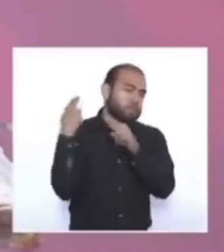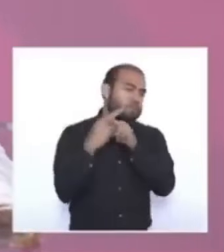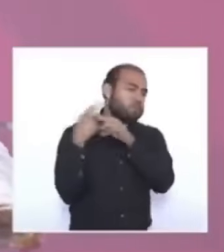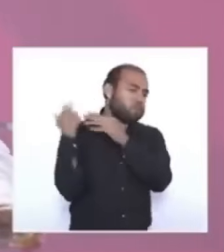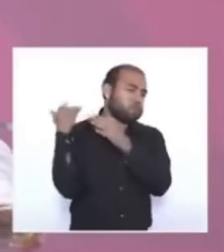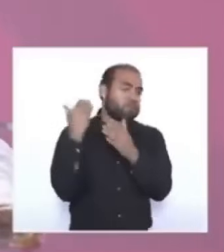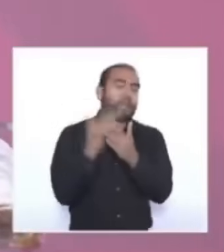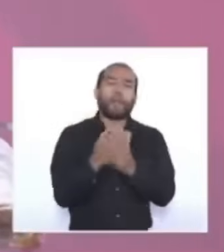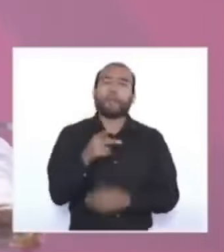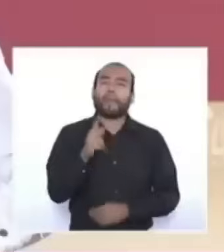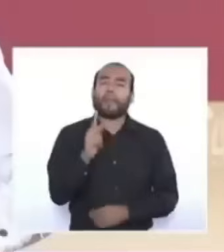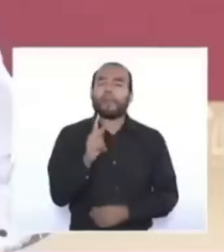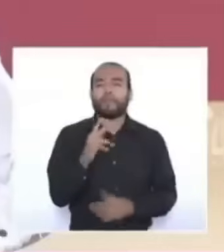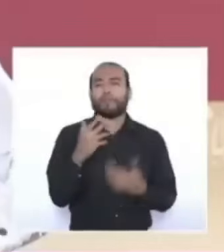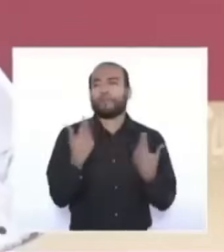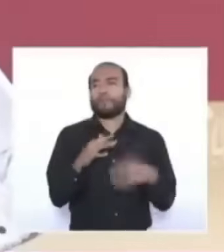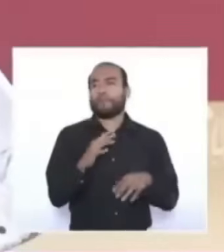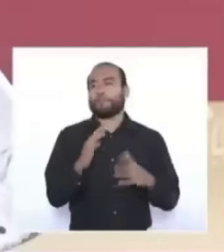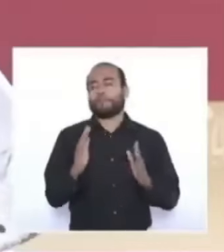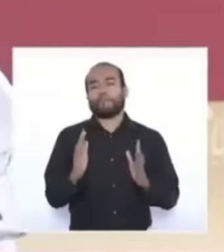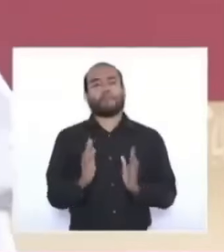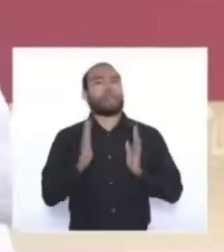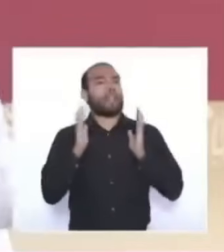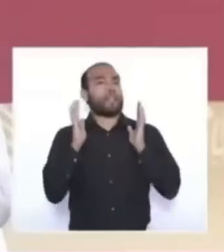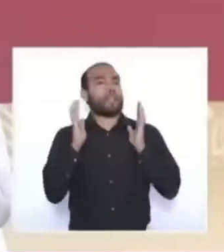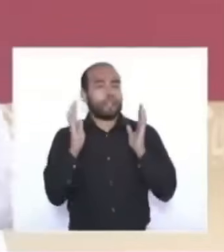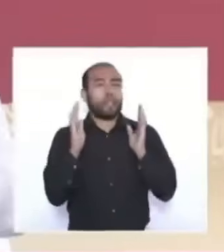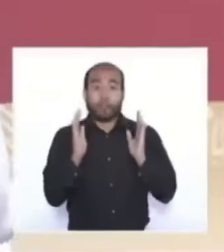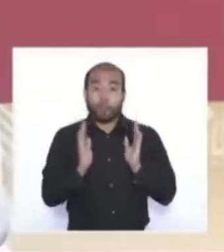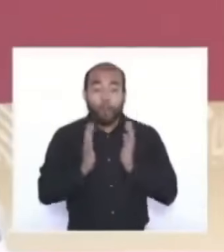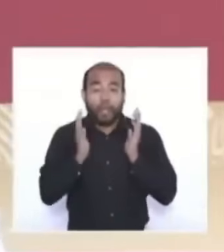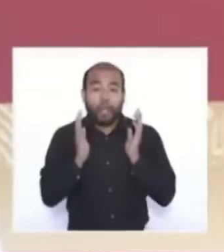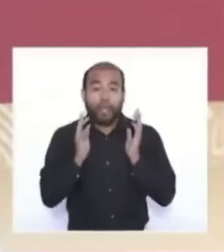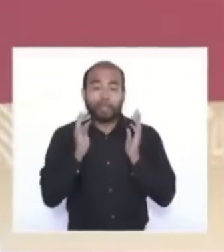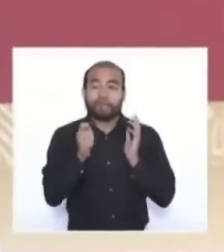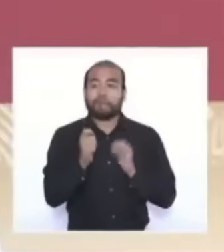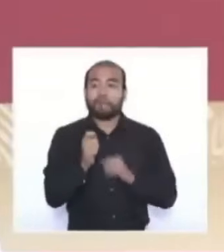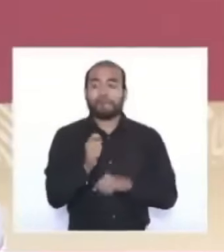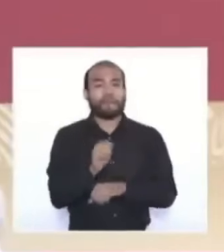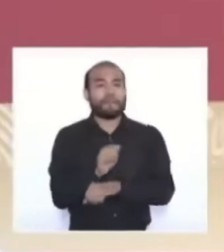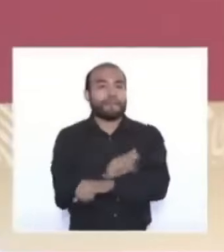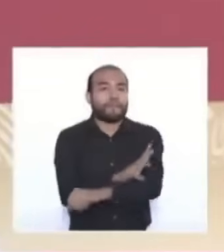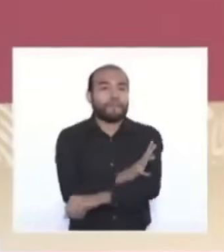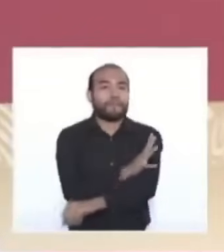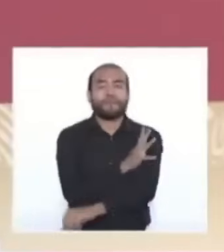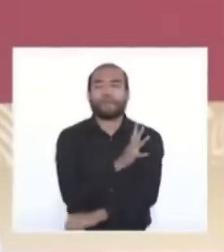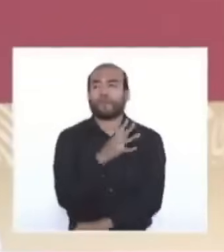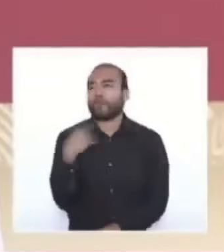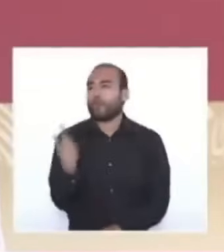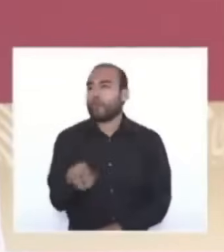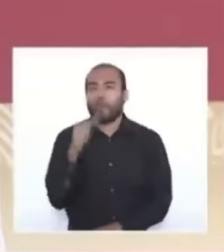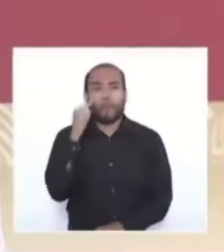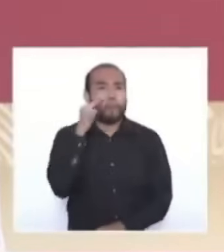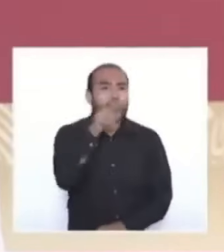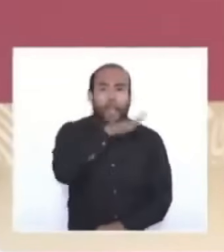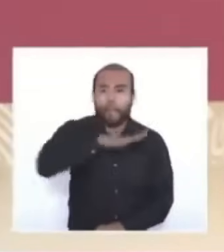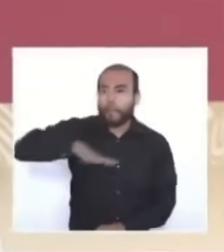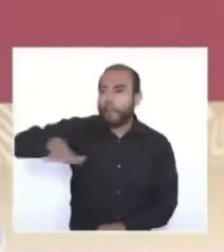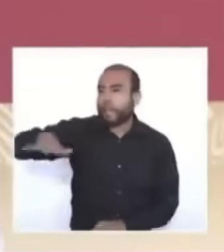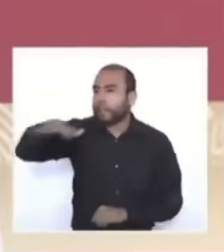emotivamente, más que sorprenderme, me llena cómo el pueblo de